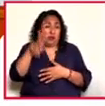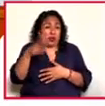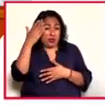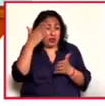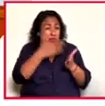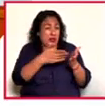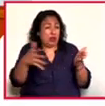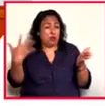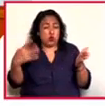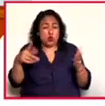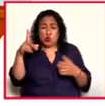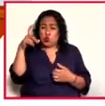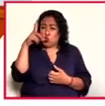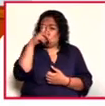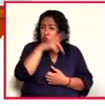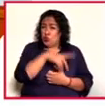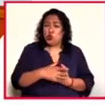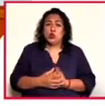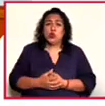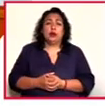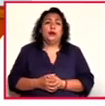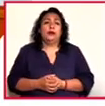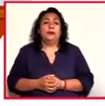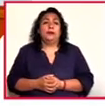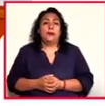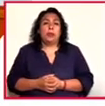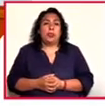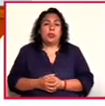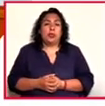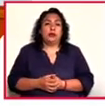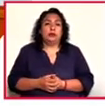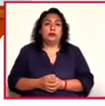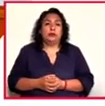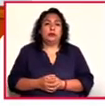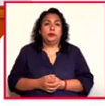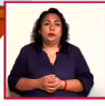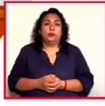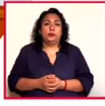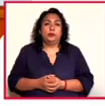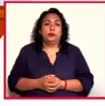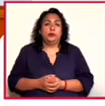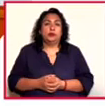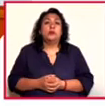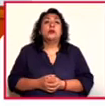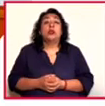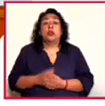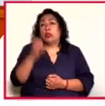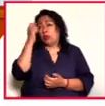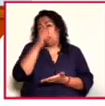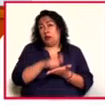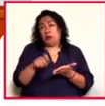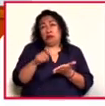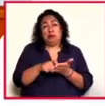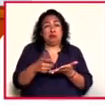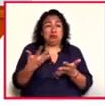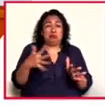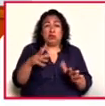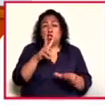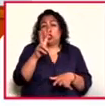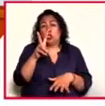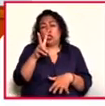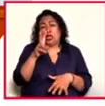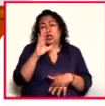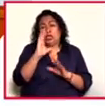ellos. Piedra de ser la cama. Compuso a lo largo de su carrera más de 200